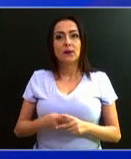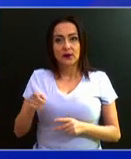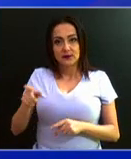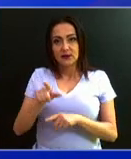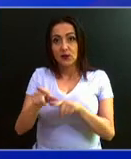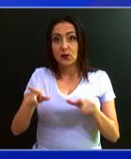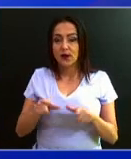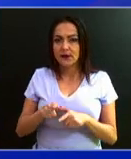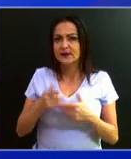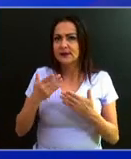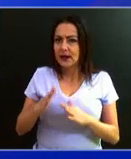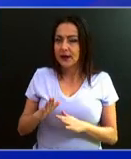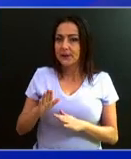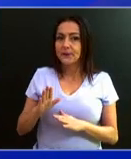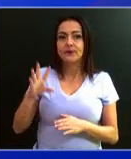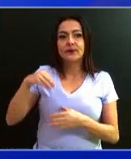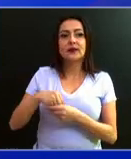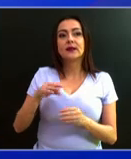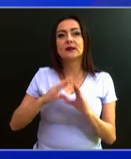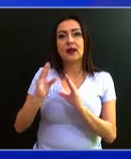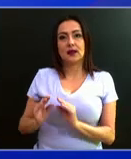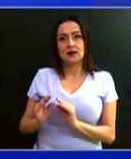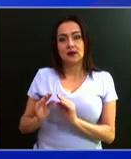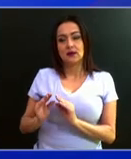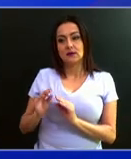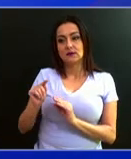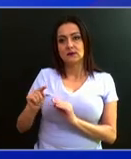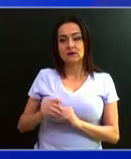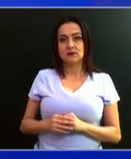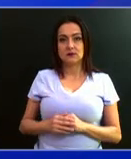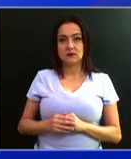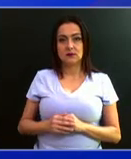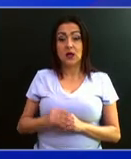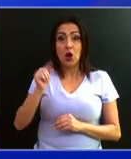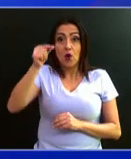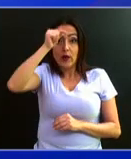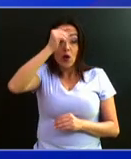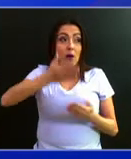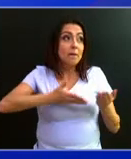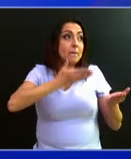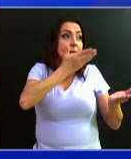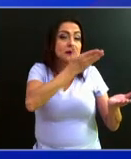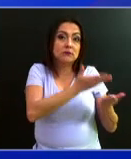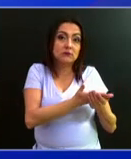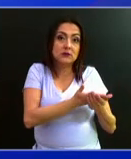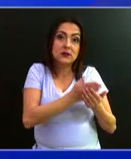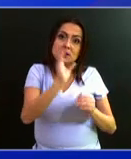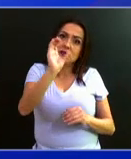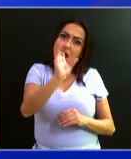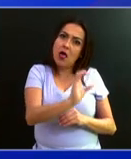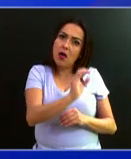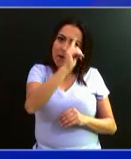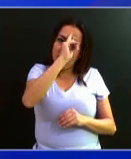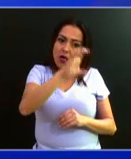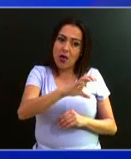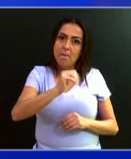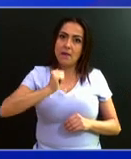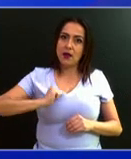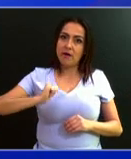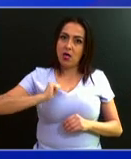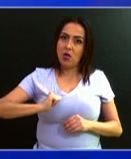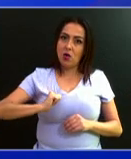lugar donde esta tarde el gobierno ha presentado la propuesta salarial para el sector